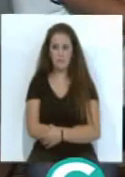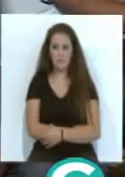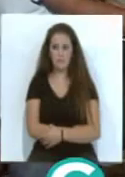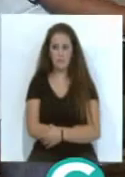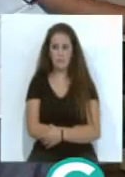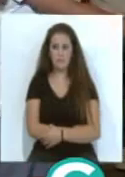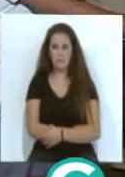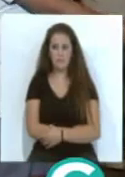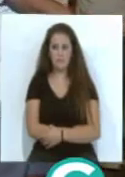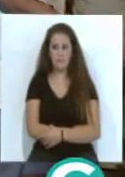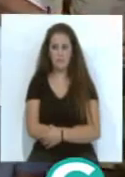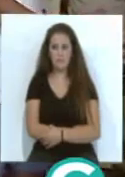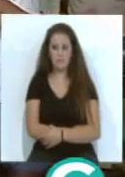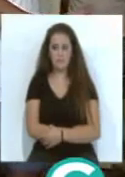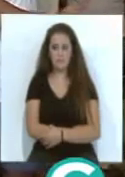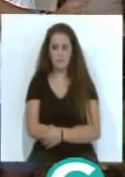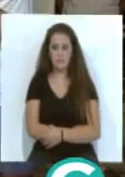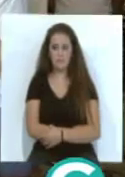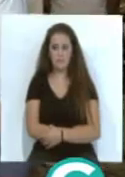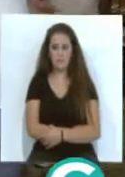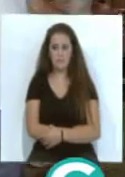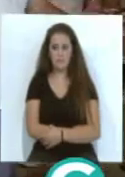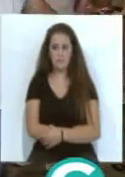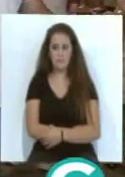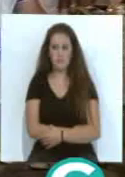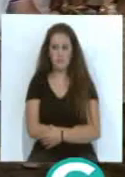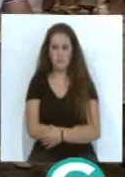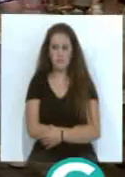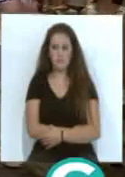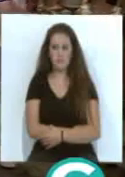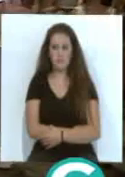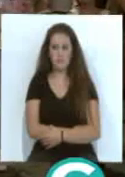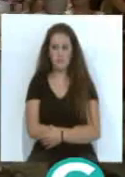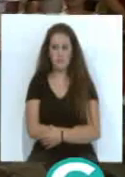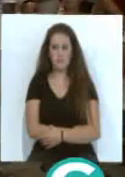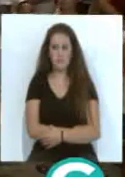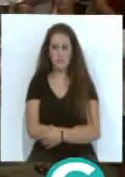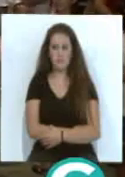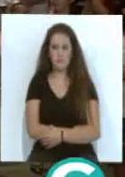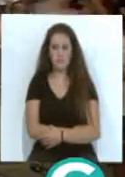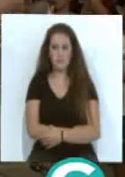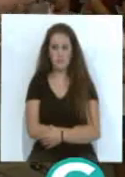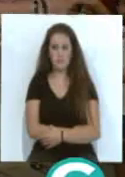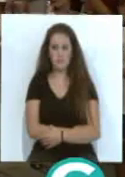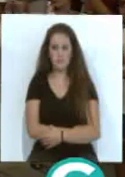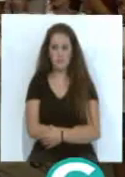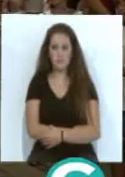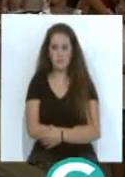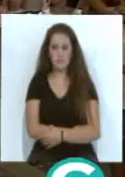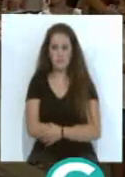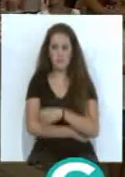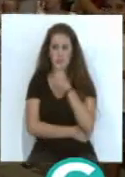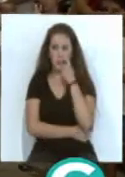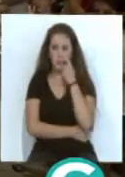Hay plaza de Puntares, barrio de Puerta Tierra, tierra de